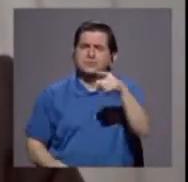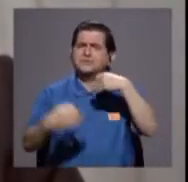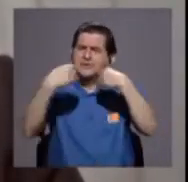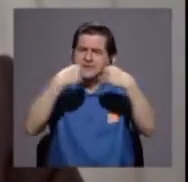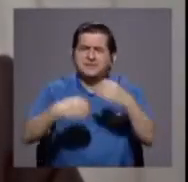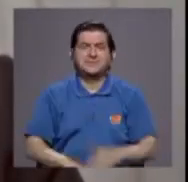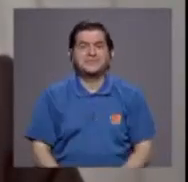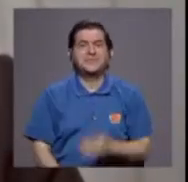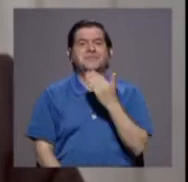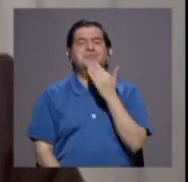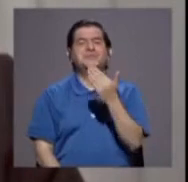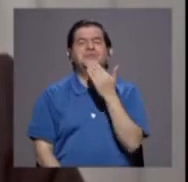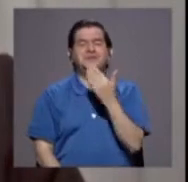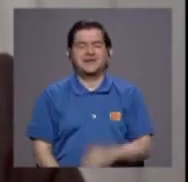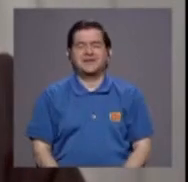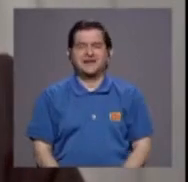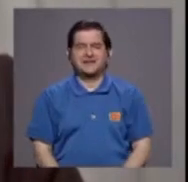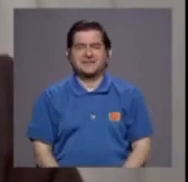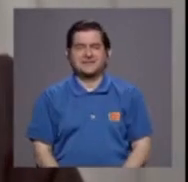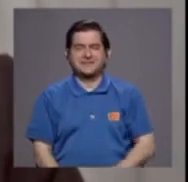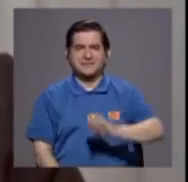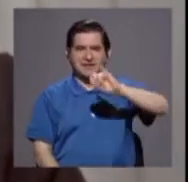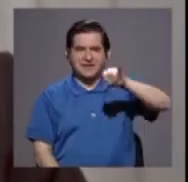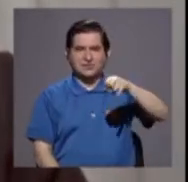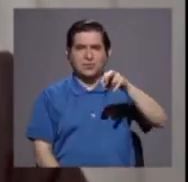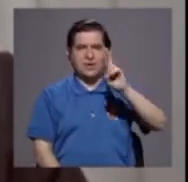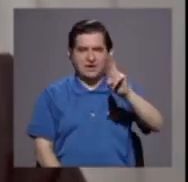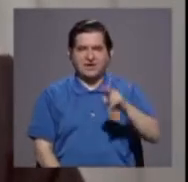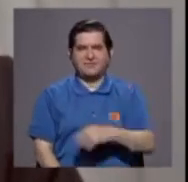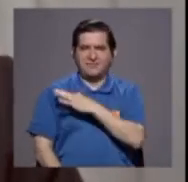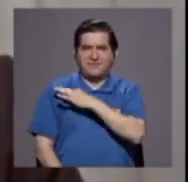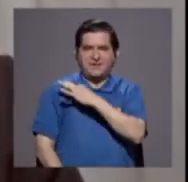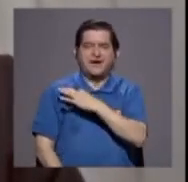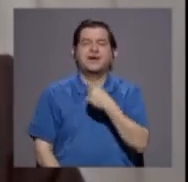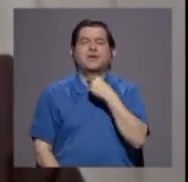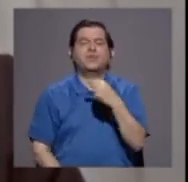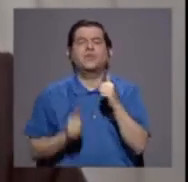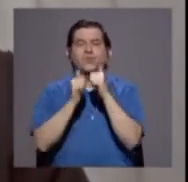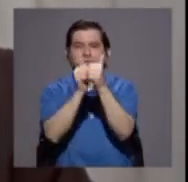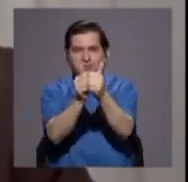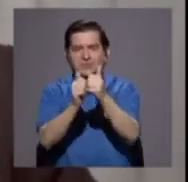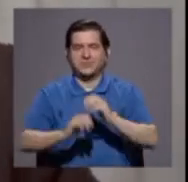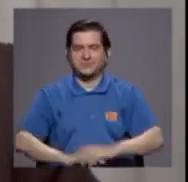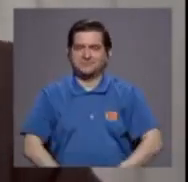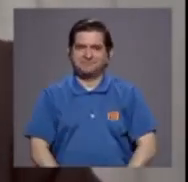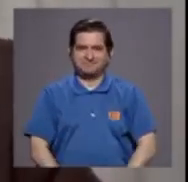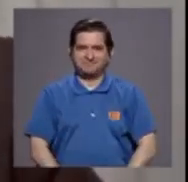Muchas gracias, don Juan Rafael, por la invitación. Un gusto estar con ustedes.